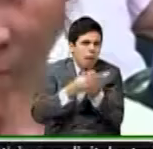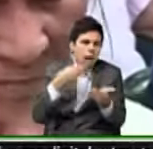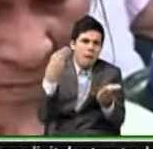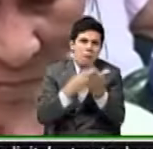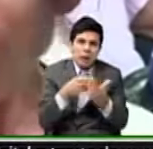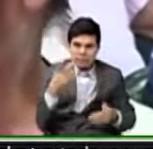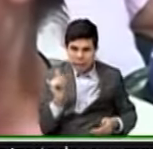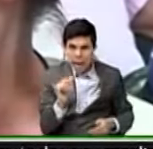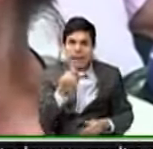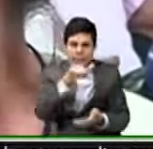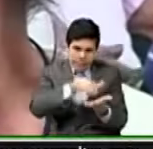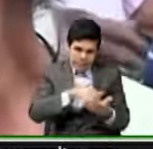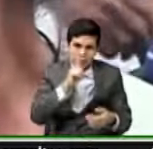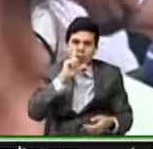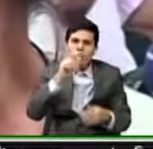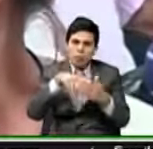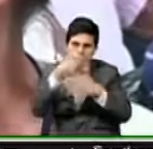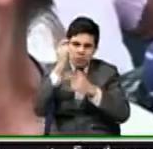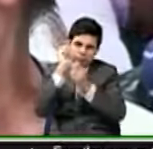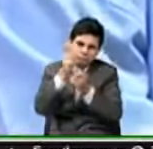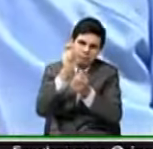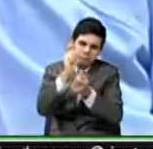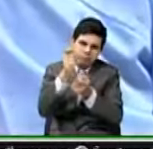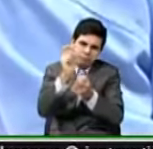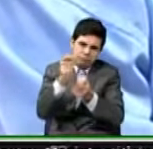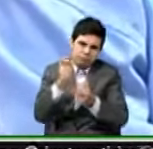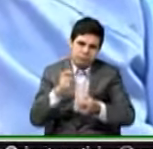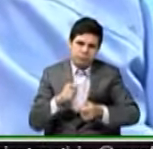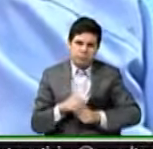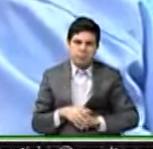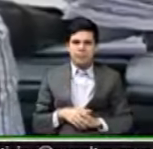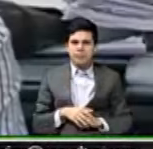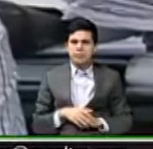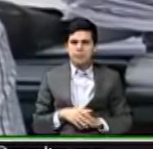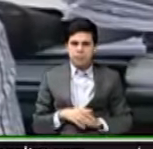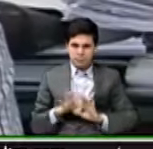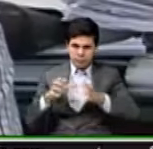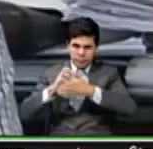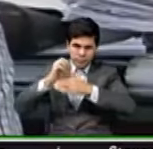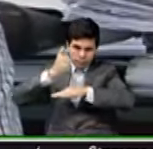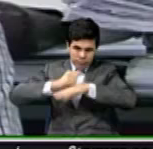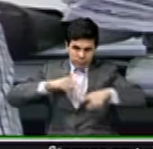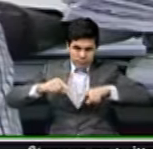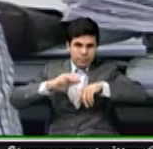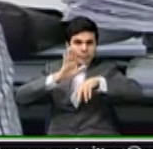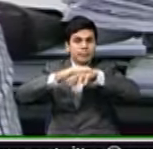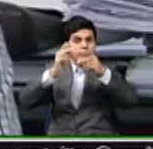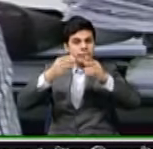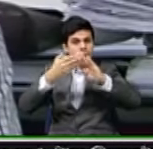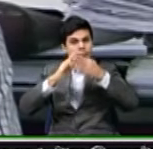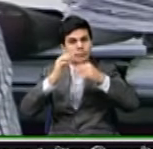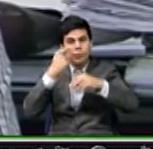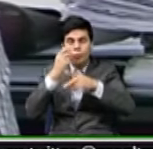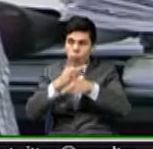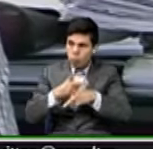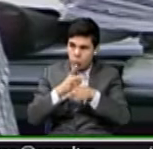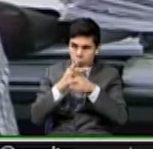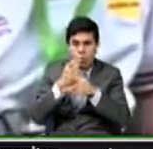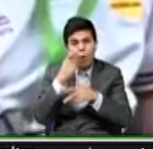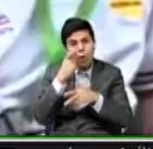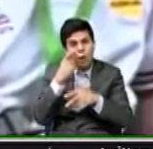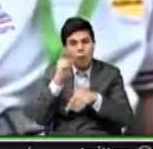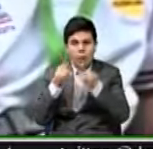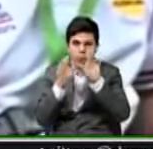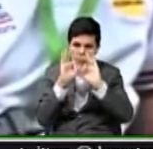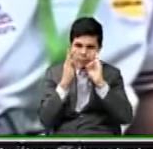programa colombia mayor afirmó el director de la oficina bienestar social que hace un llamado a la comunidad en general para que no permitan que